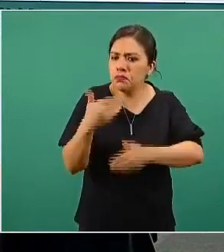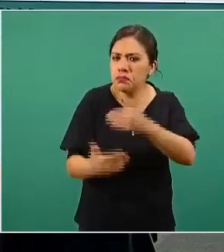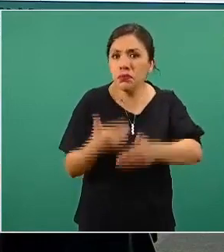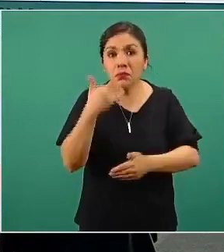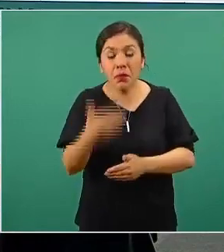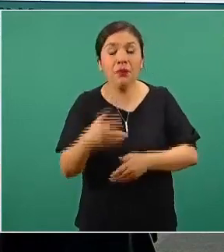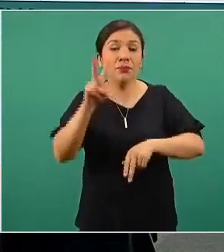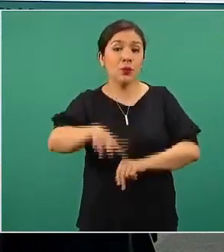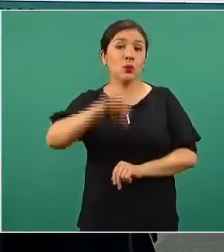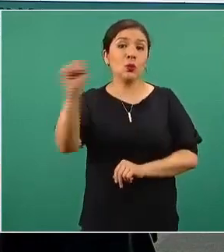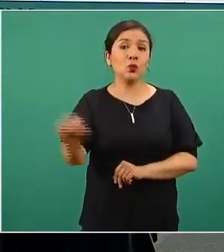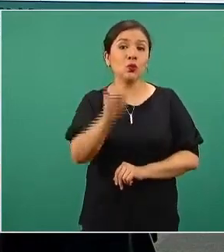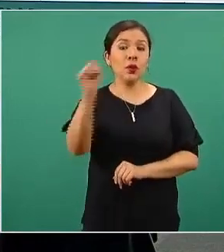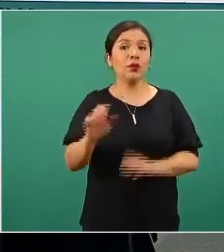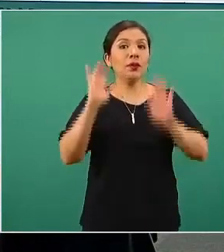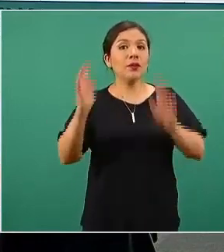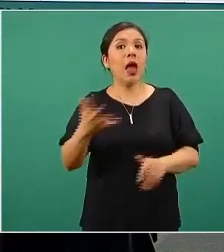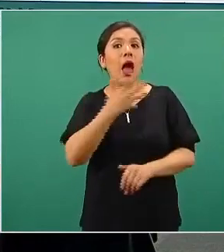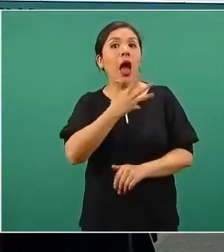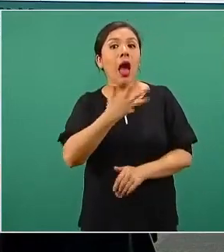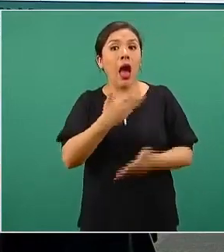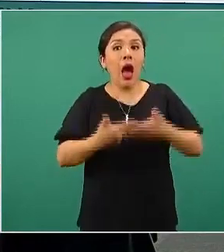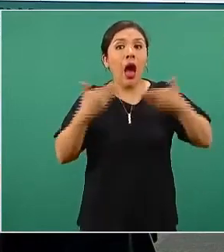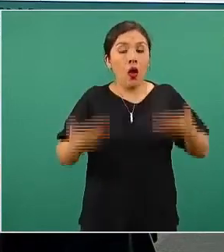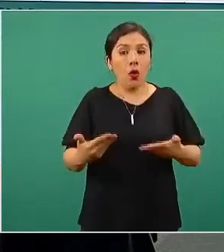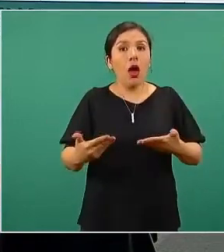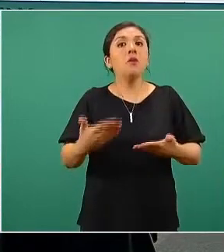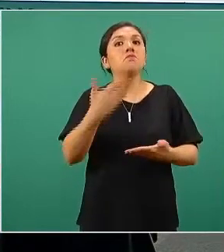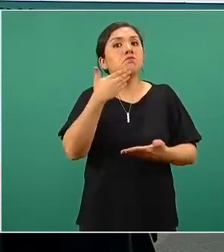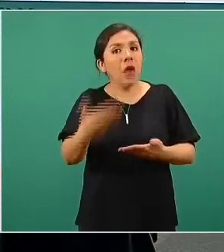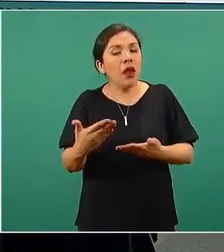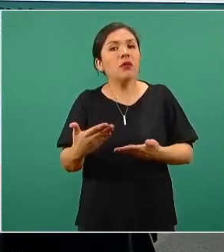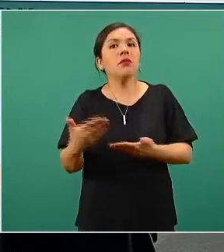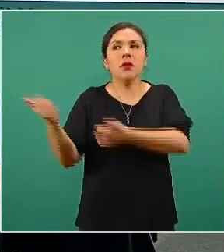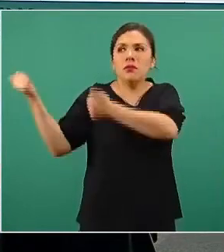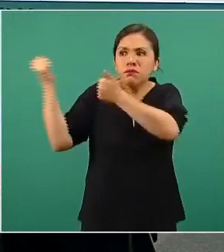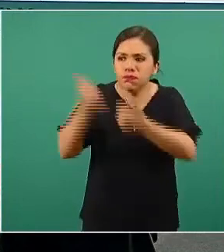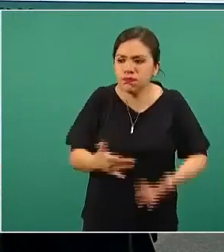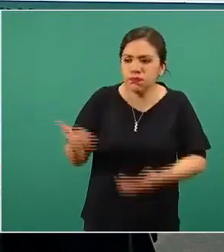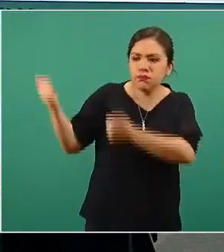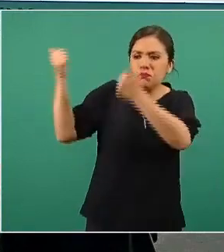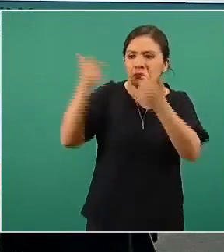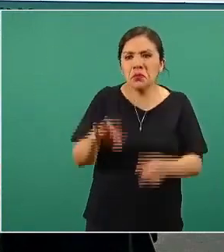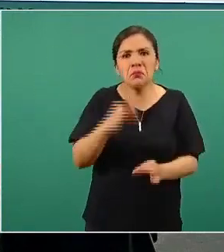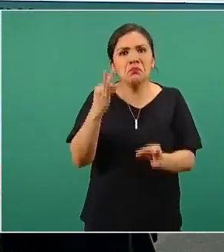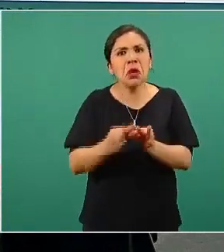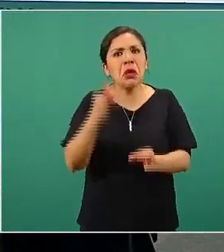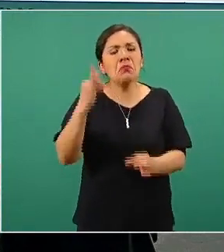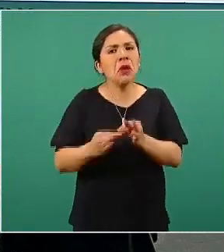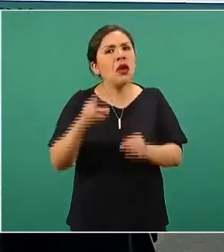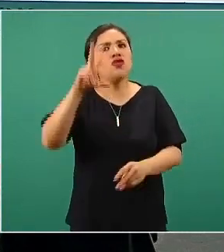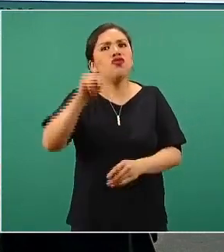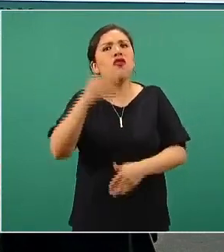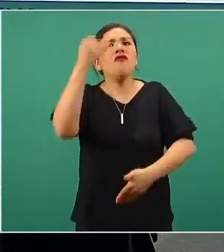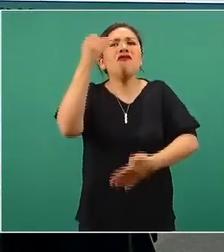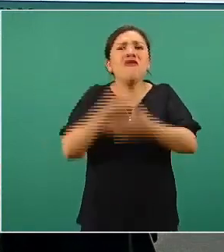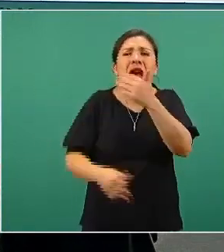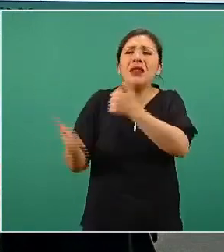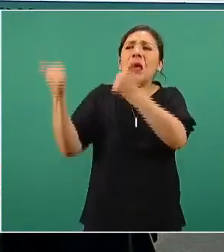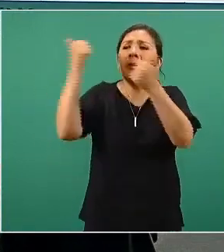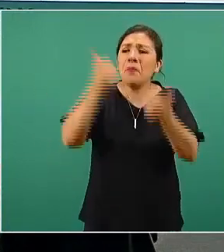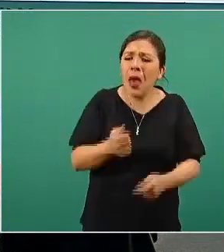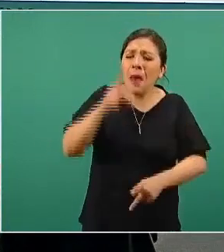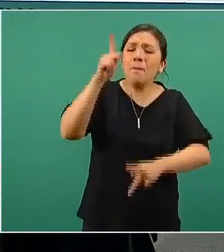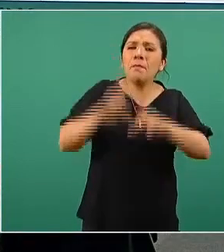y afortunadamente hemos tenido un acceso, una llegada, una entrega ininterrumpida de